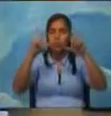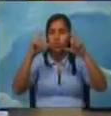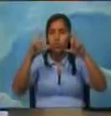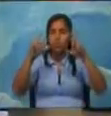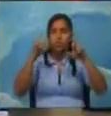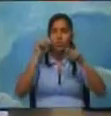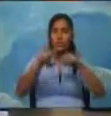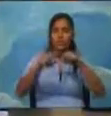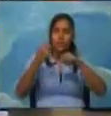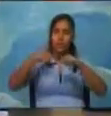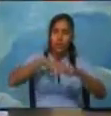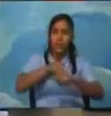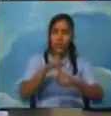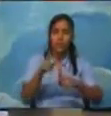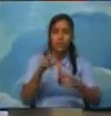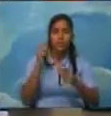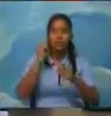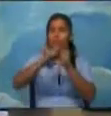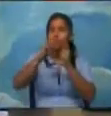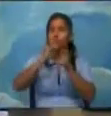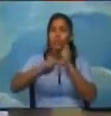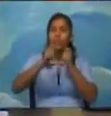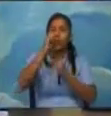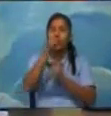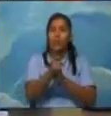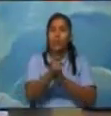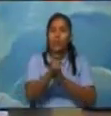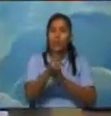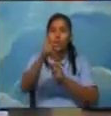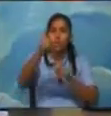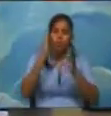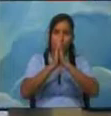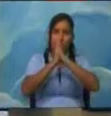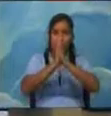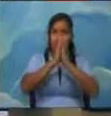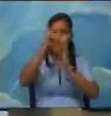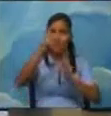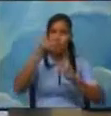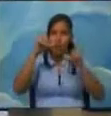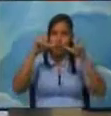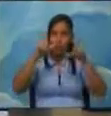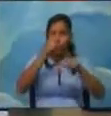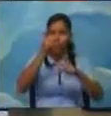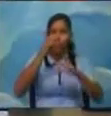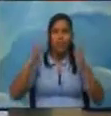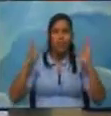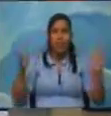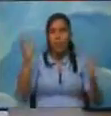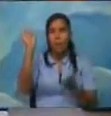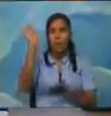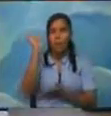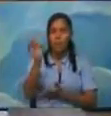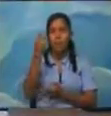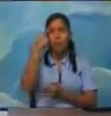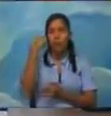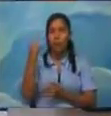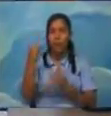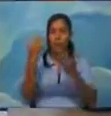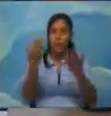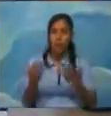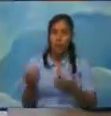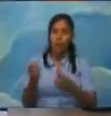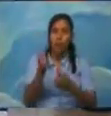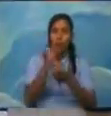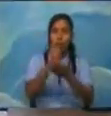aquí y nosotros le prendemos una velita y nosotros le oramos a la fotografía de ese gran predicador para que él nos